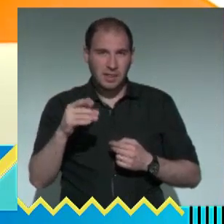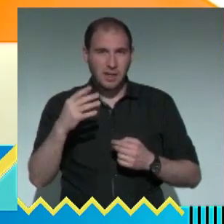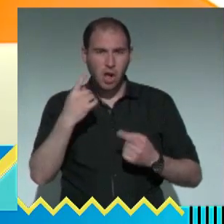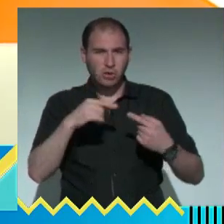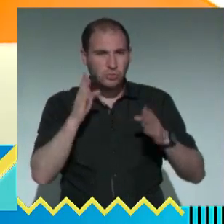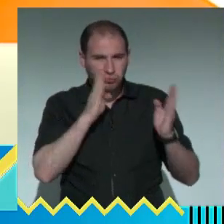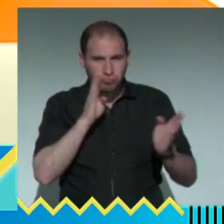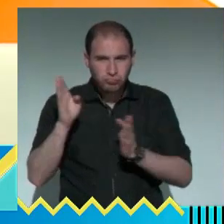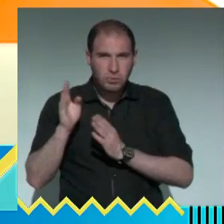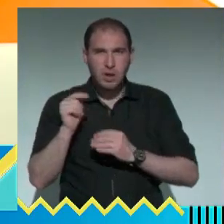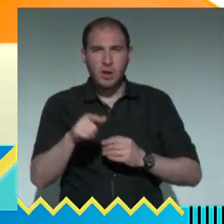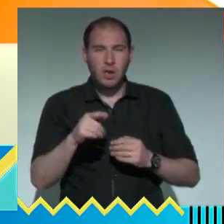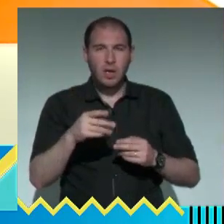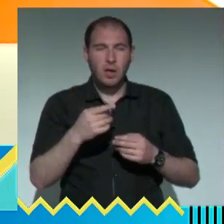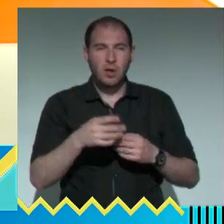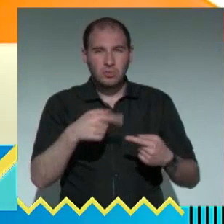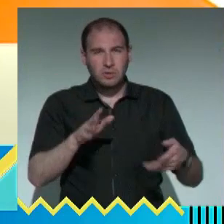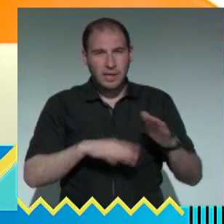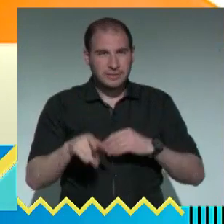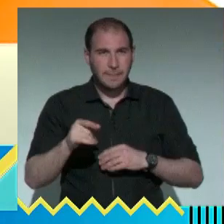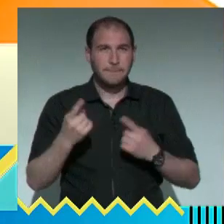muchas cosas o como que era el que dictaba cosas.